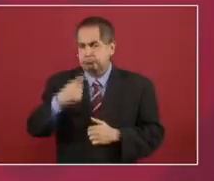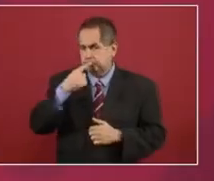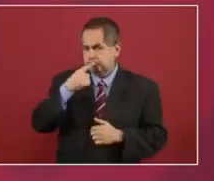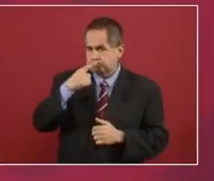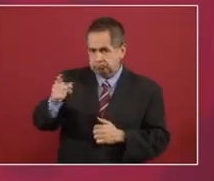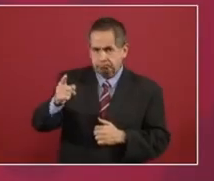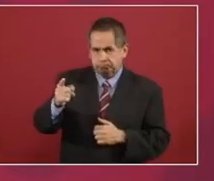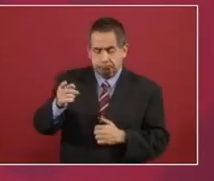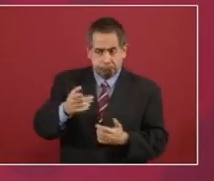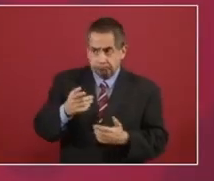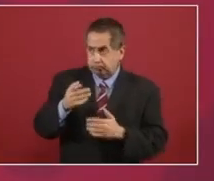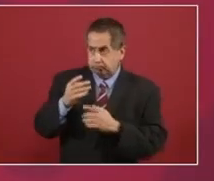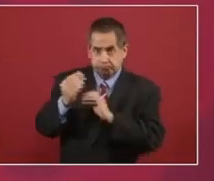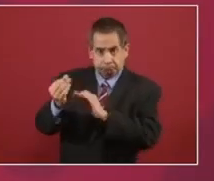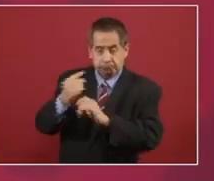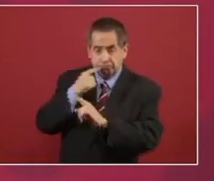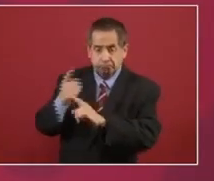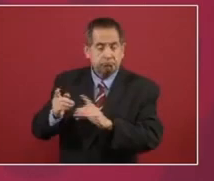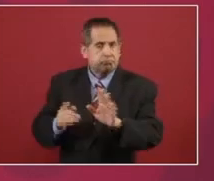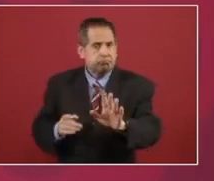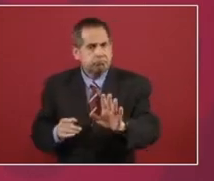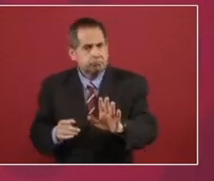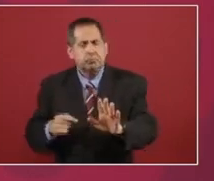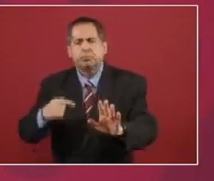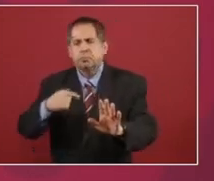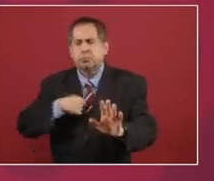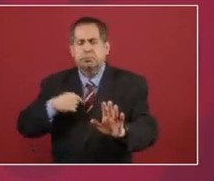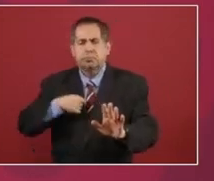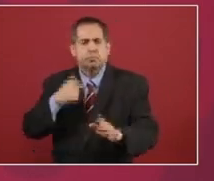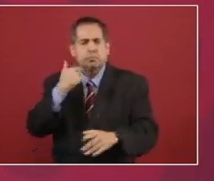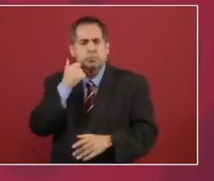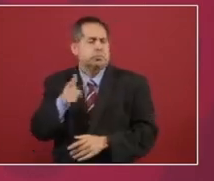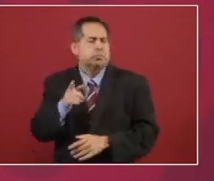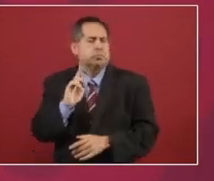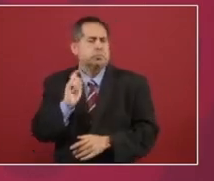presentarse denuncias. Yo no quiero